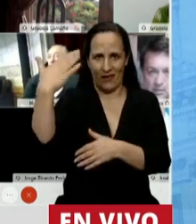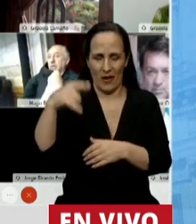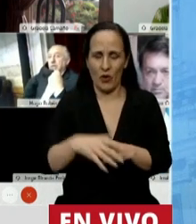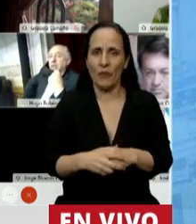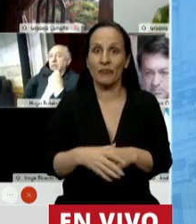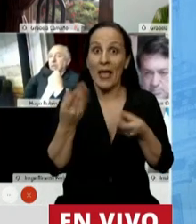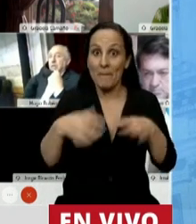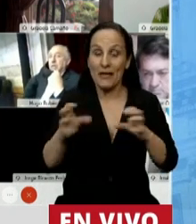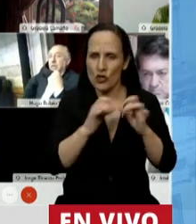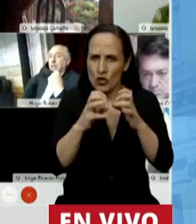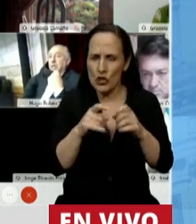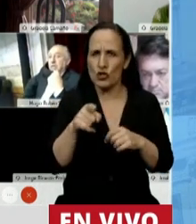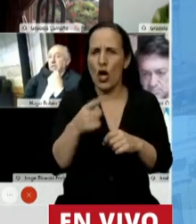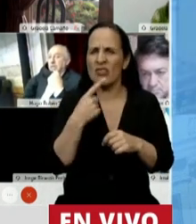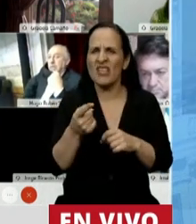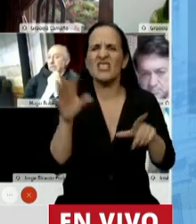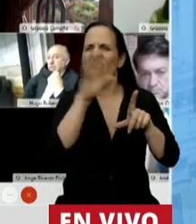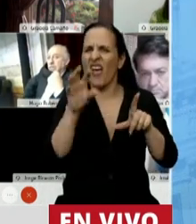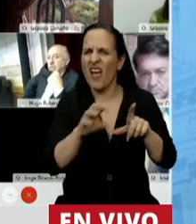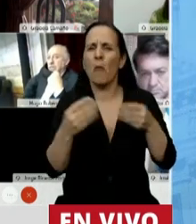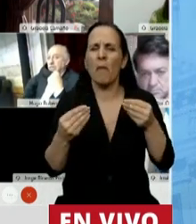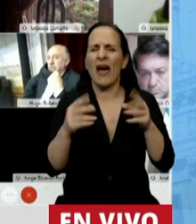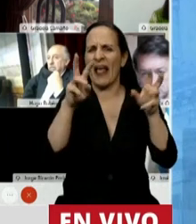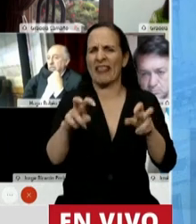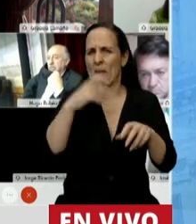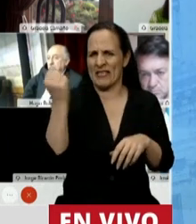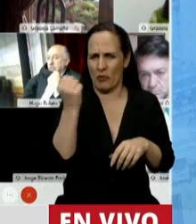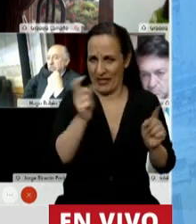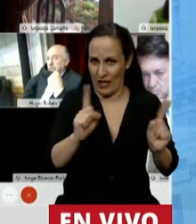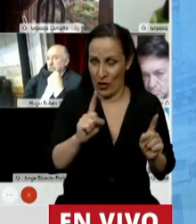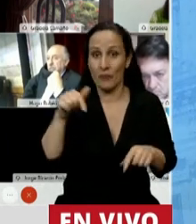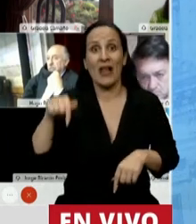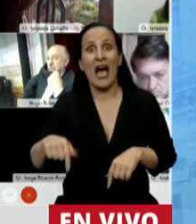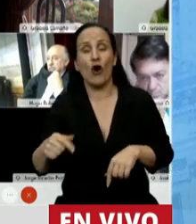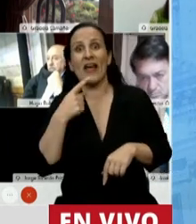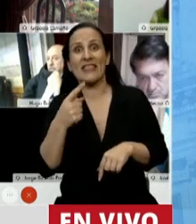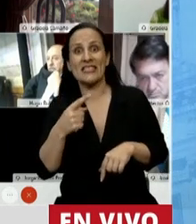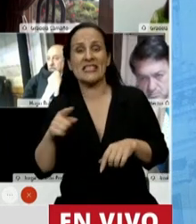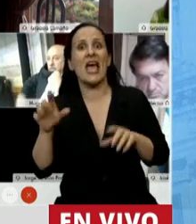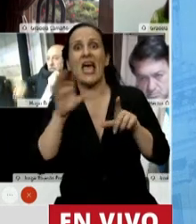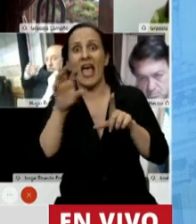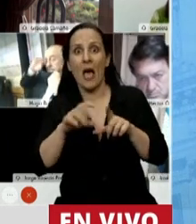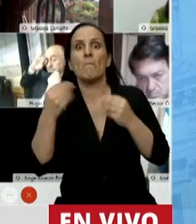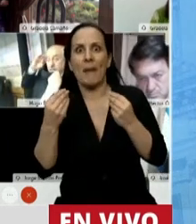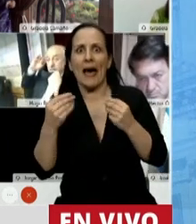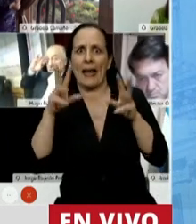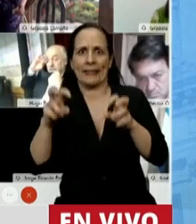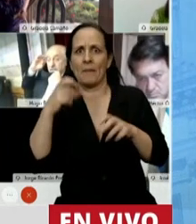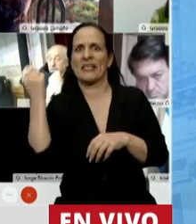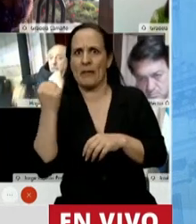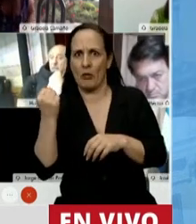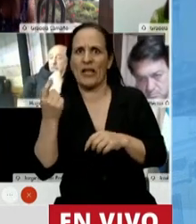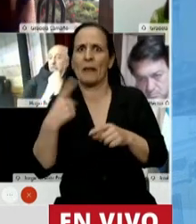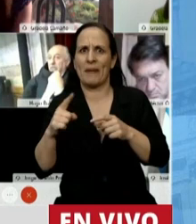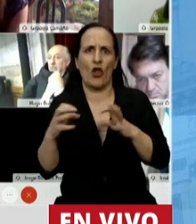del inicio de la sesión era que hacíamos sesiones remotas para no tratar temas importantes. El discurso de ahora es que hacemos sesiones remotas para tratar temas importantes sin que